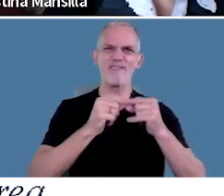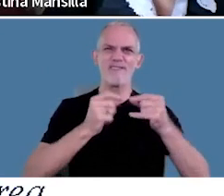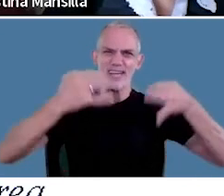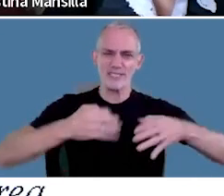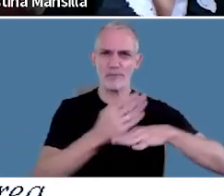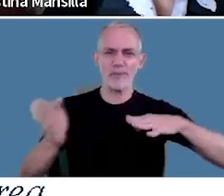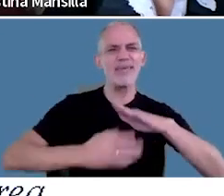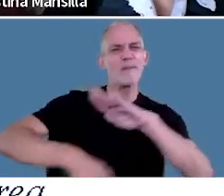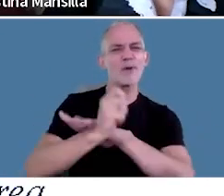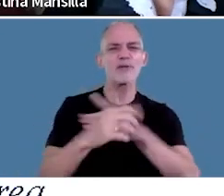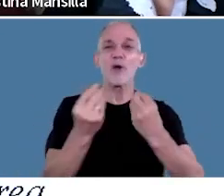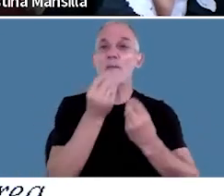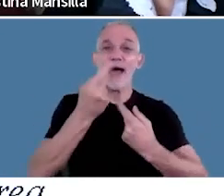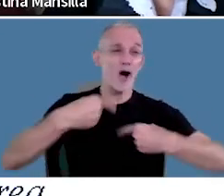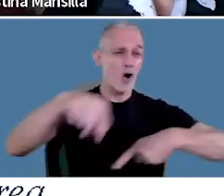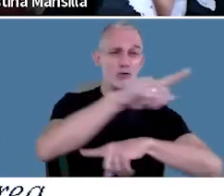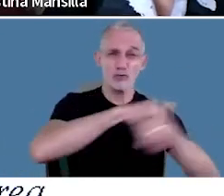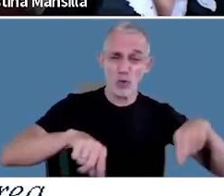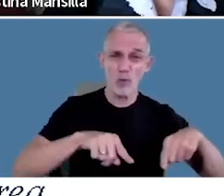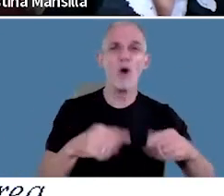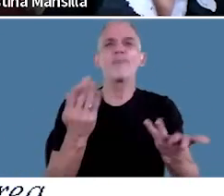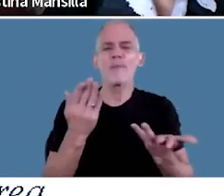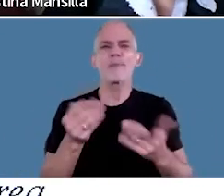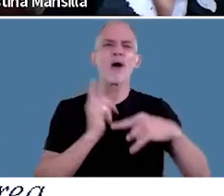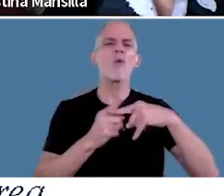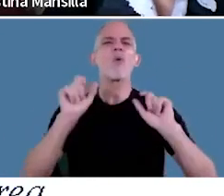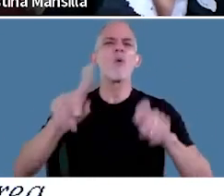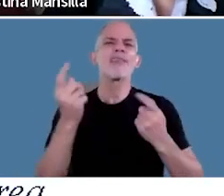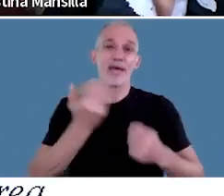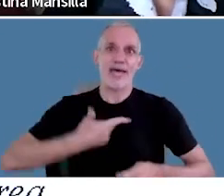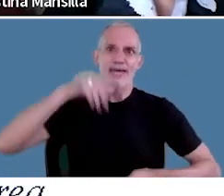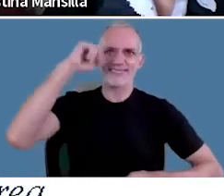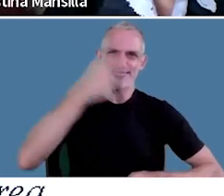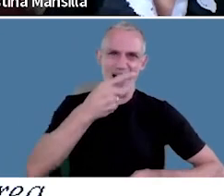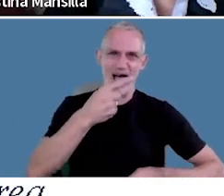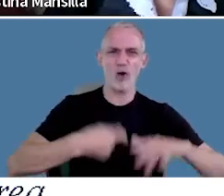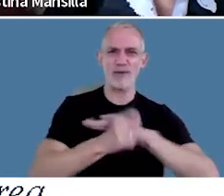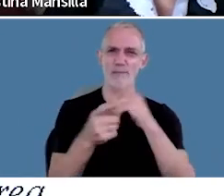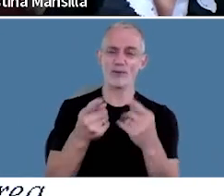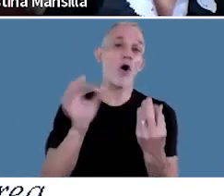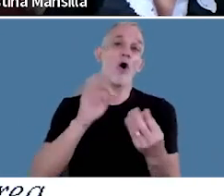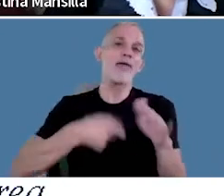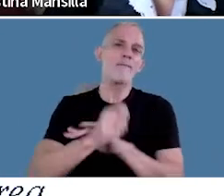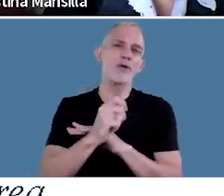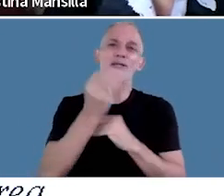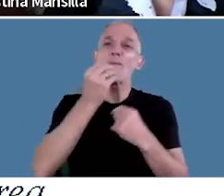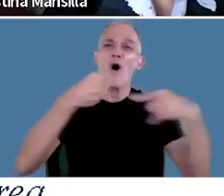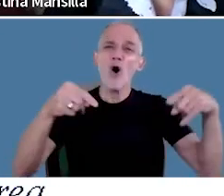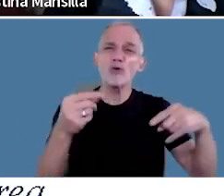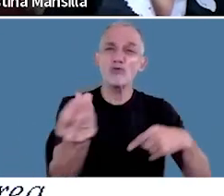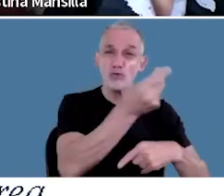importaciones para consumo que se realicen por cuenta y orden del Estado, o importaciones para consumo